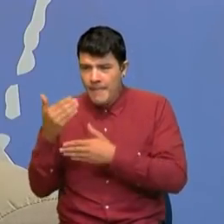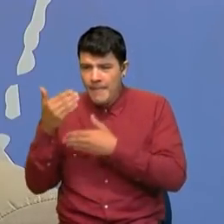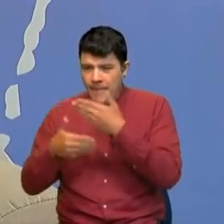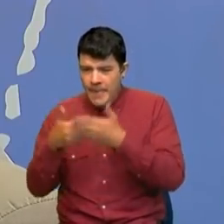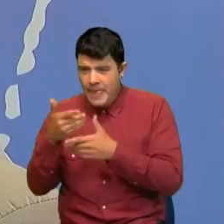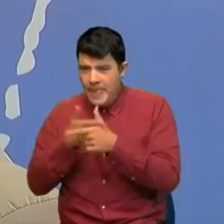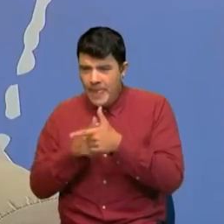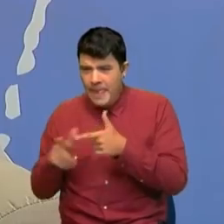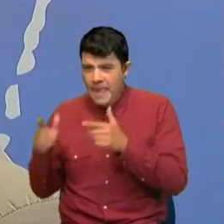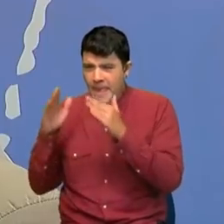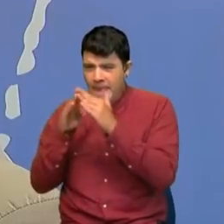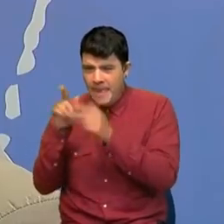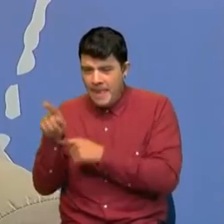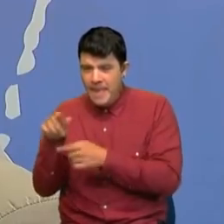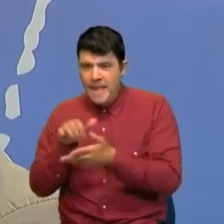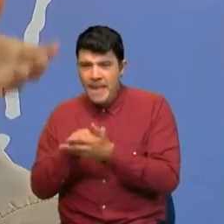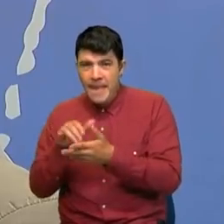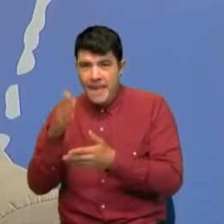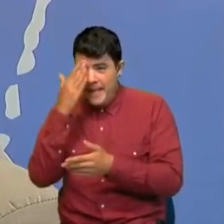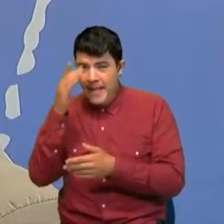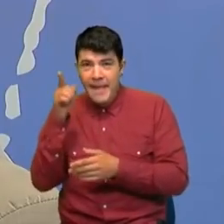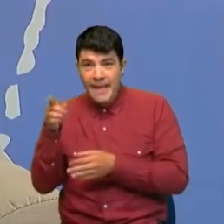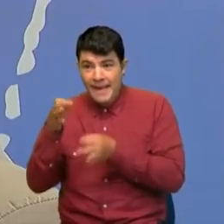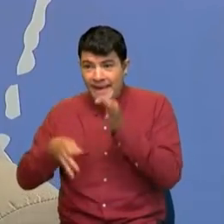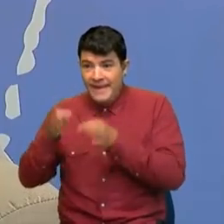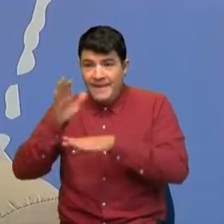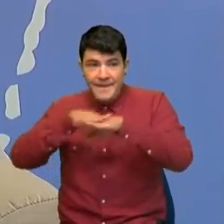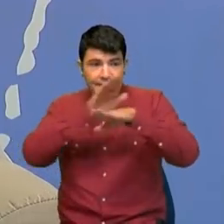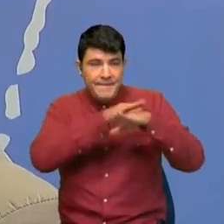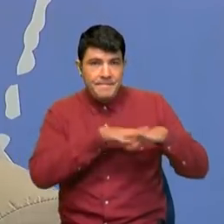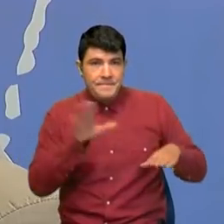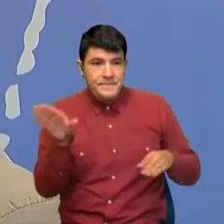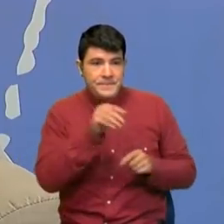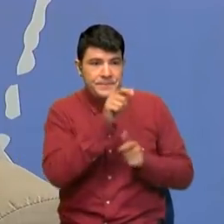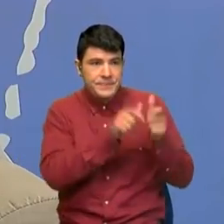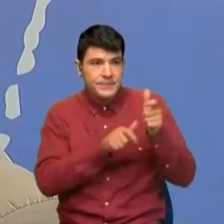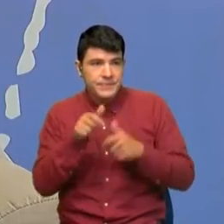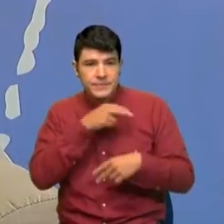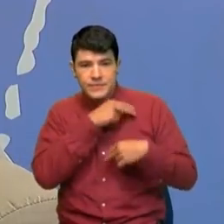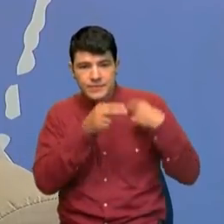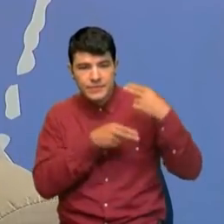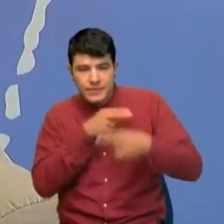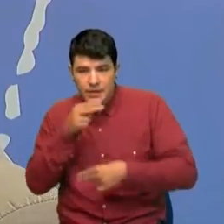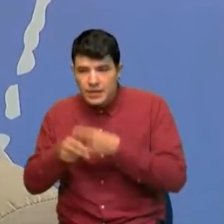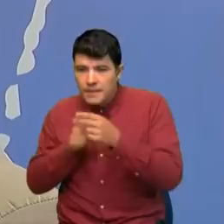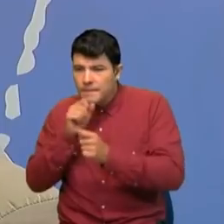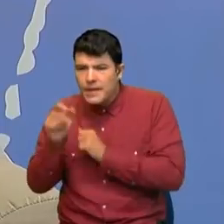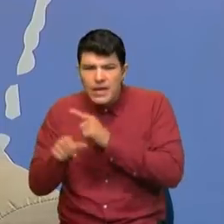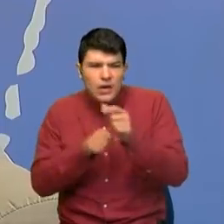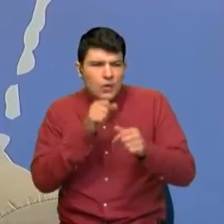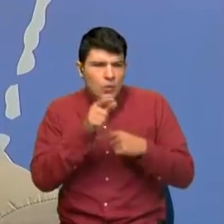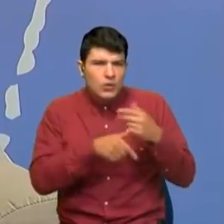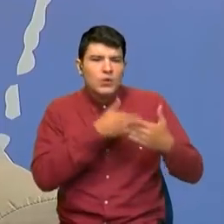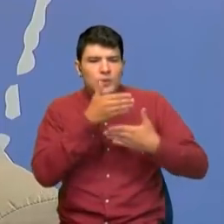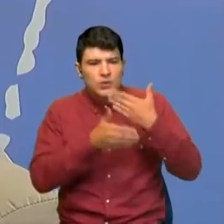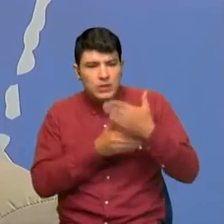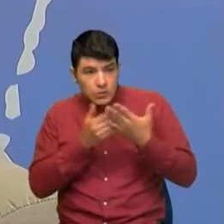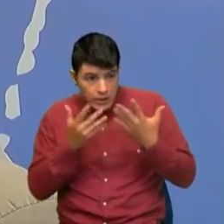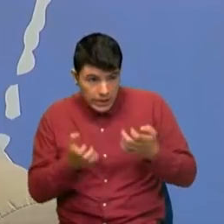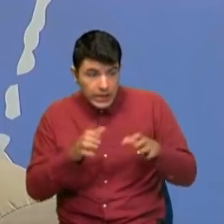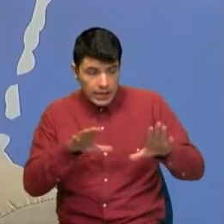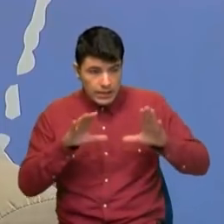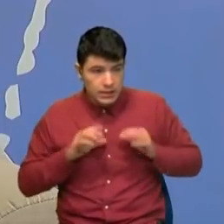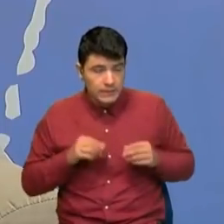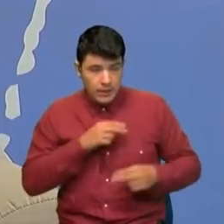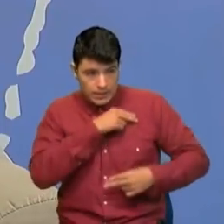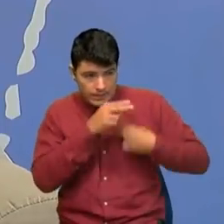juez para que dentro de esto el juez llame a todos los herederos, les pregunte en este sentido bajo un procedimiento si ellos quieren aceptar la